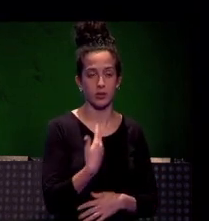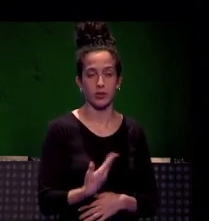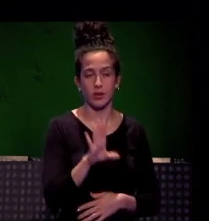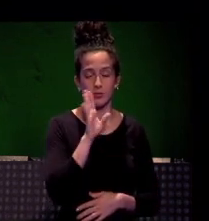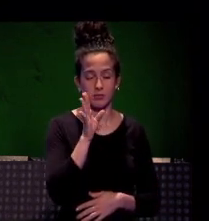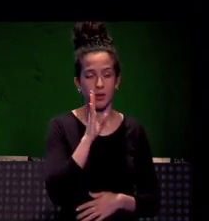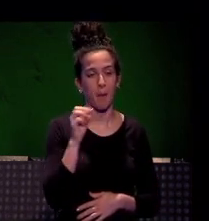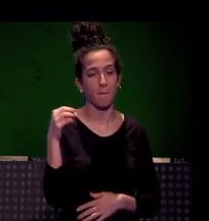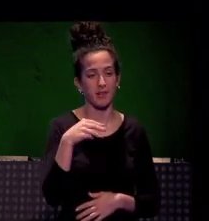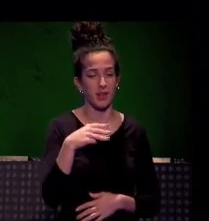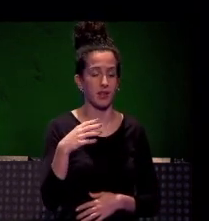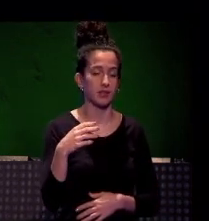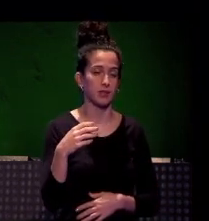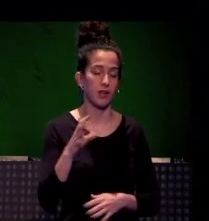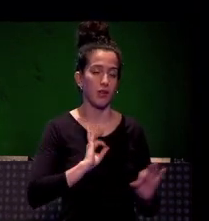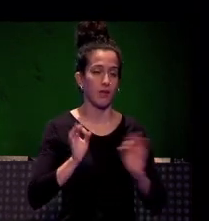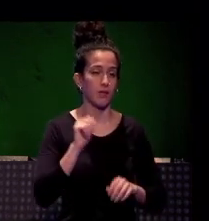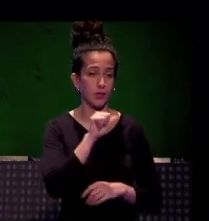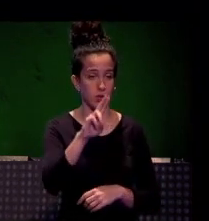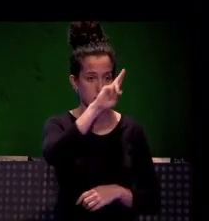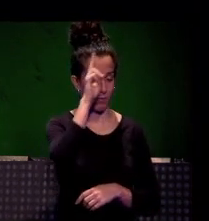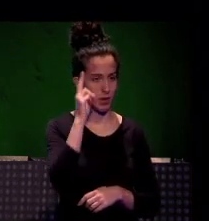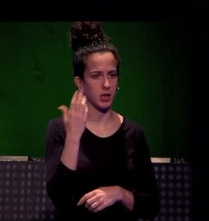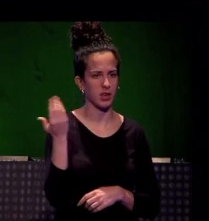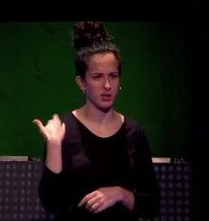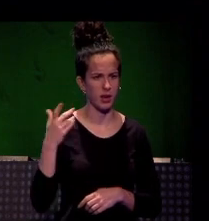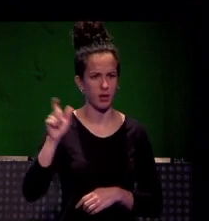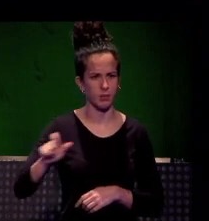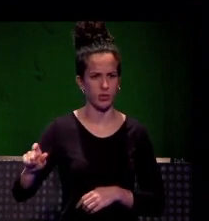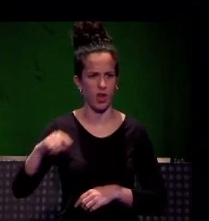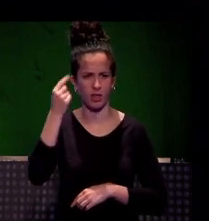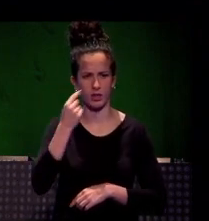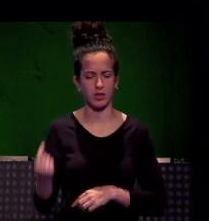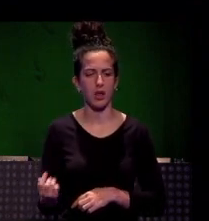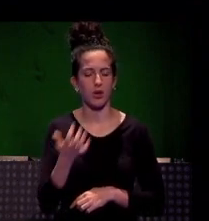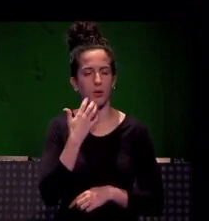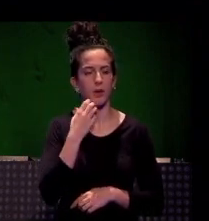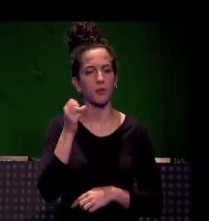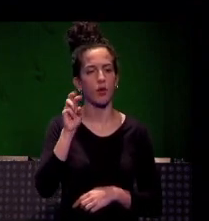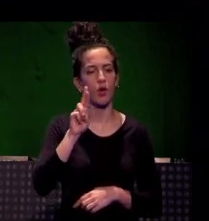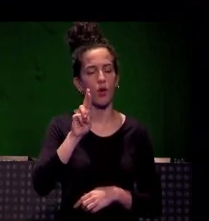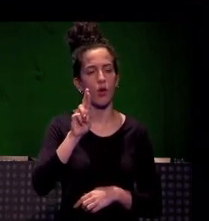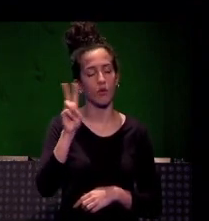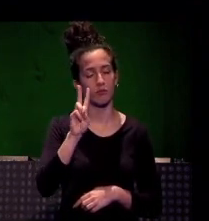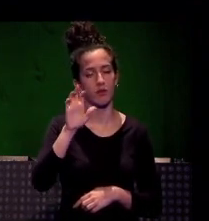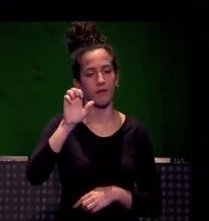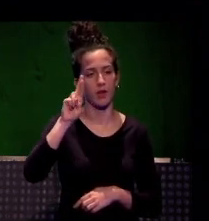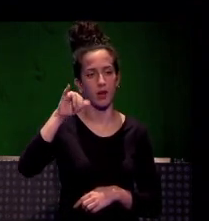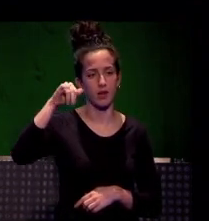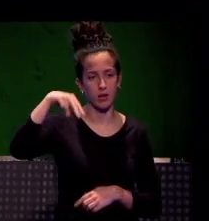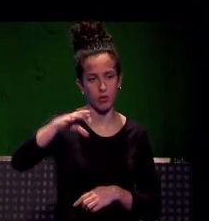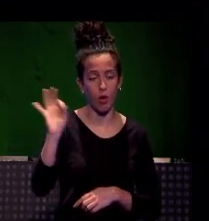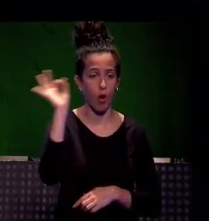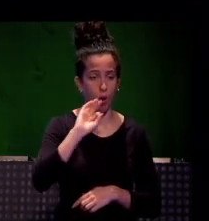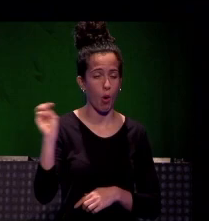sean que se han acogido a esta corriente como es roberto verino por ejemplo como pedro del hierro pero hay un hay otro caso que es